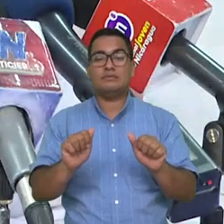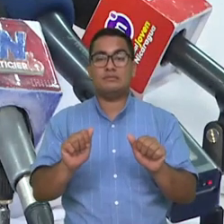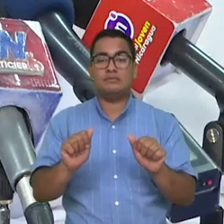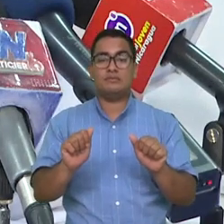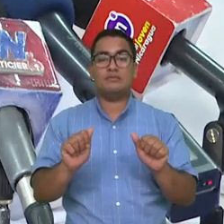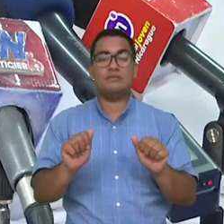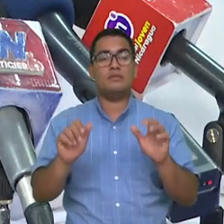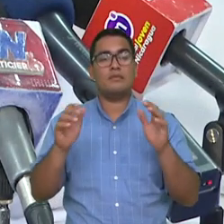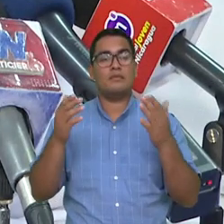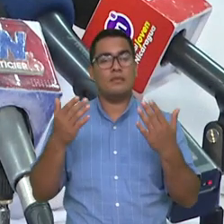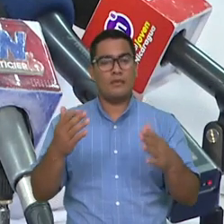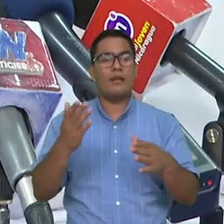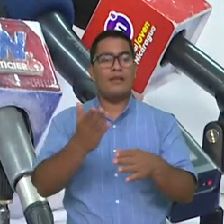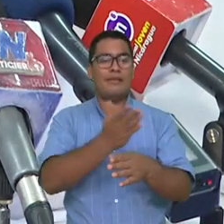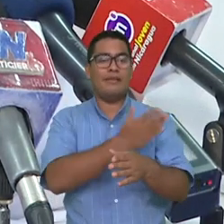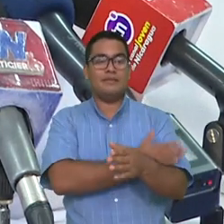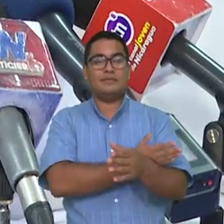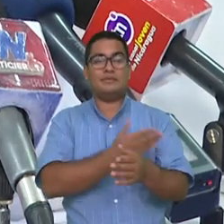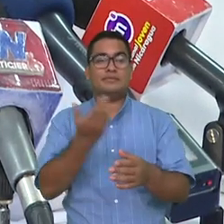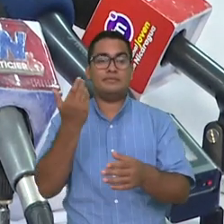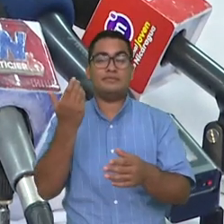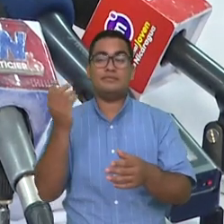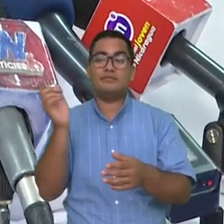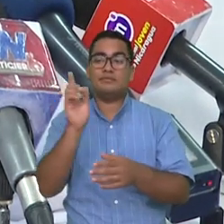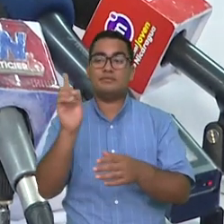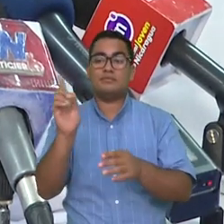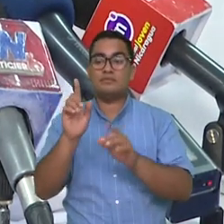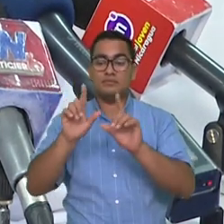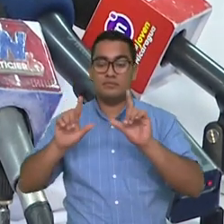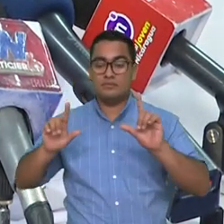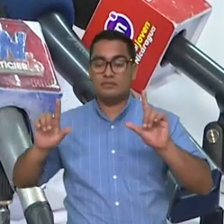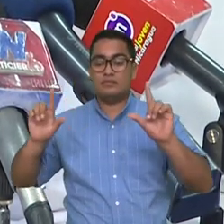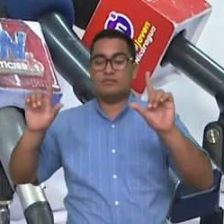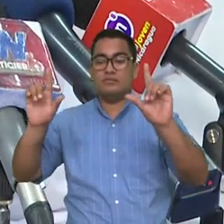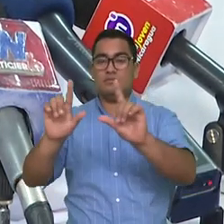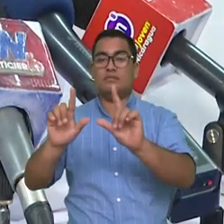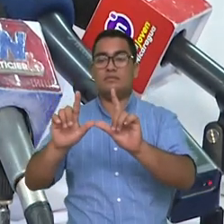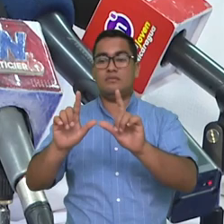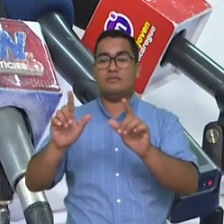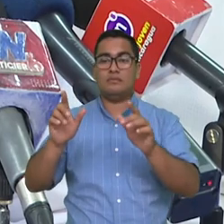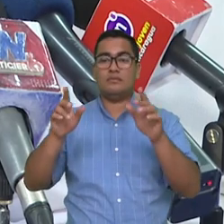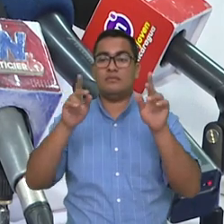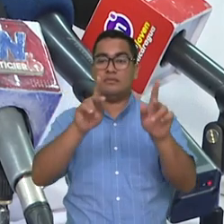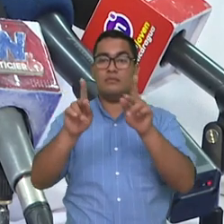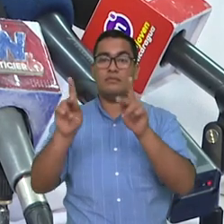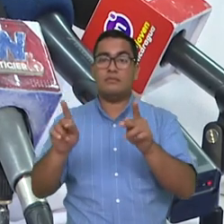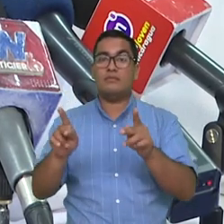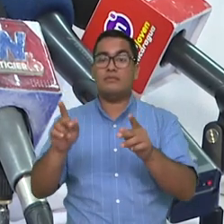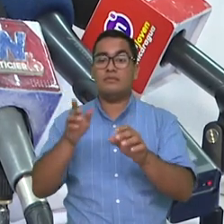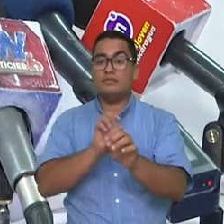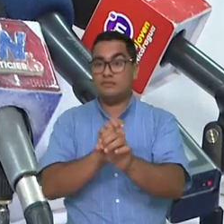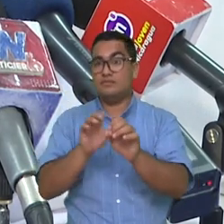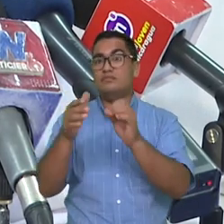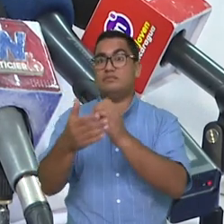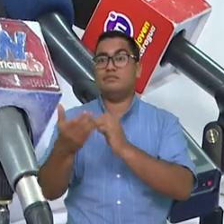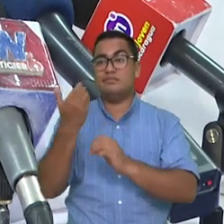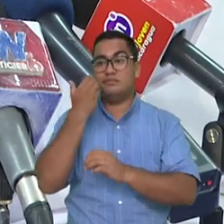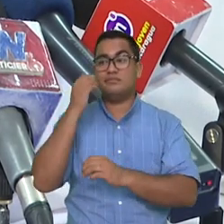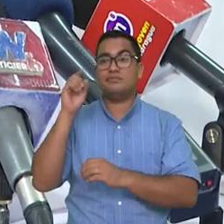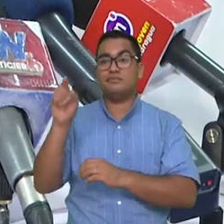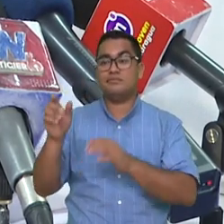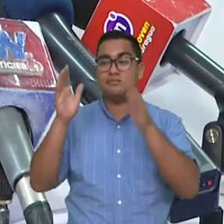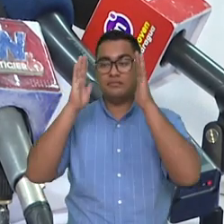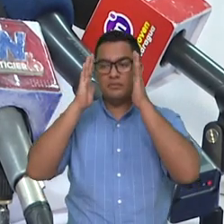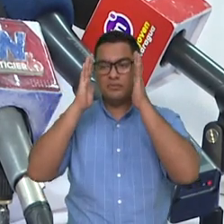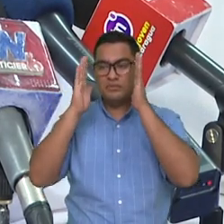que inició sus síntomas, en las salas designadas para la atención a los pacientes positivos. Entonces, estamos pendientes